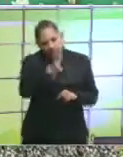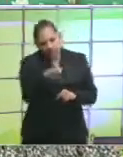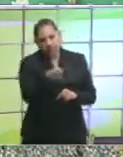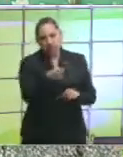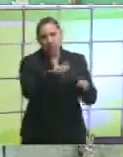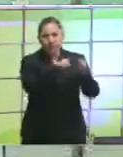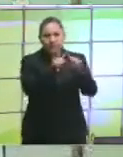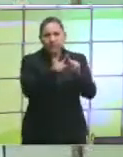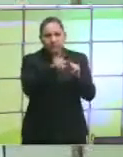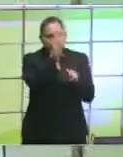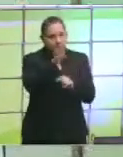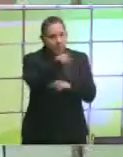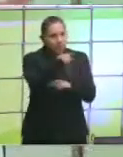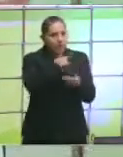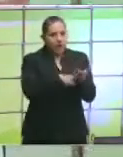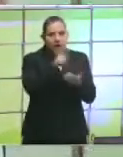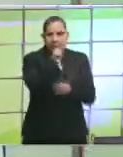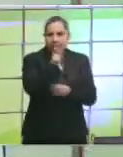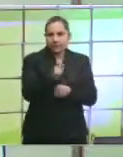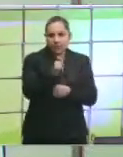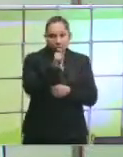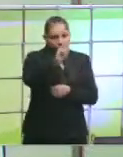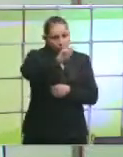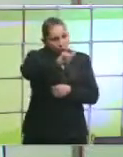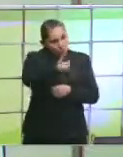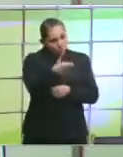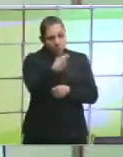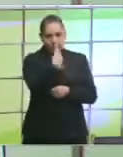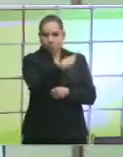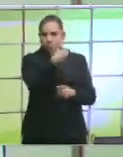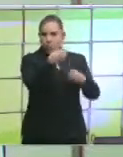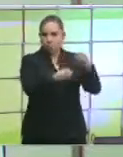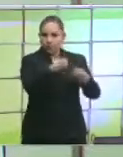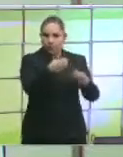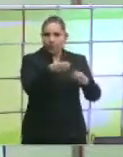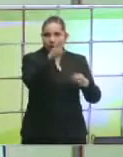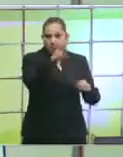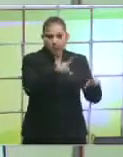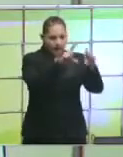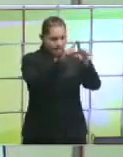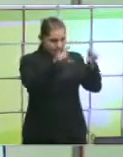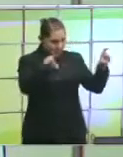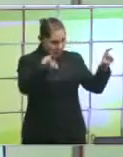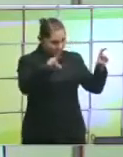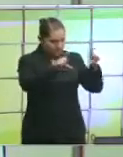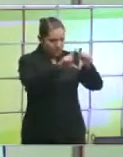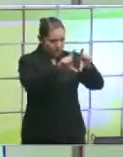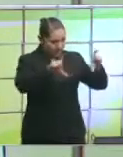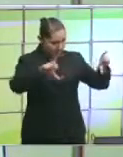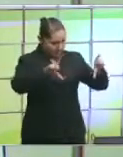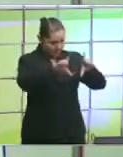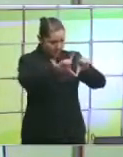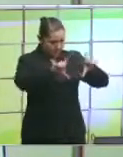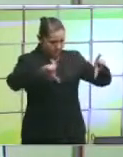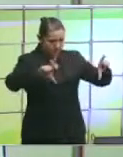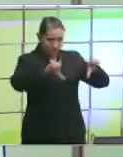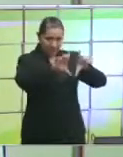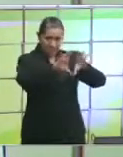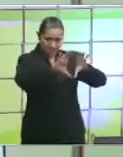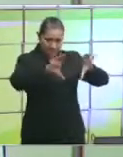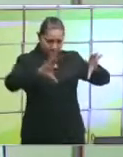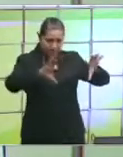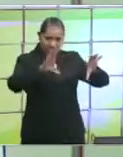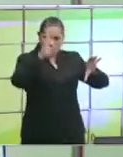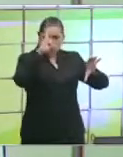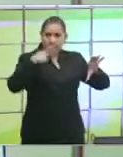coma judicial en serio entonces eran párrafos larguísimos donde el sujeto se iba quedando perdido y después costaba